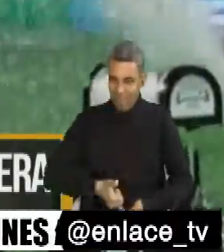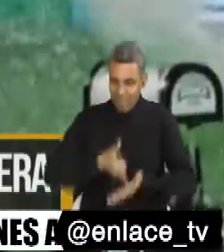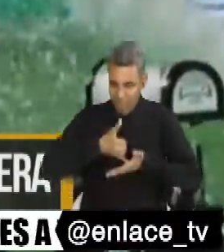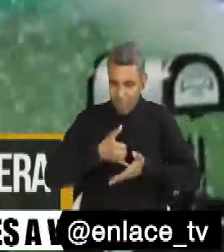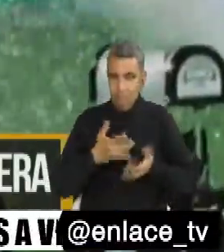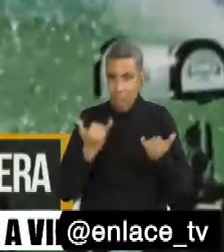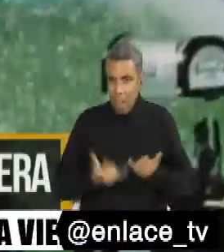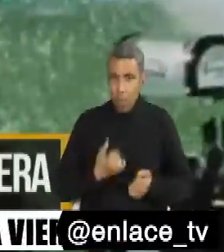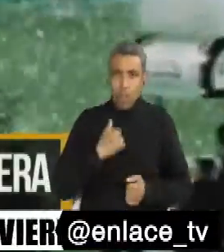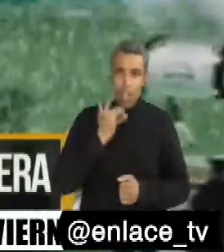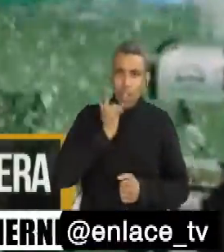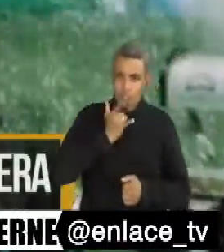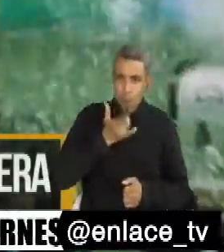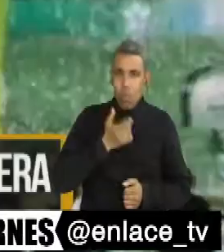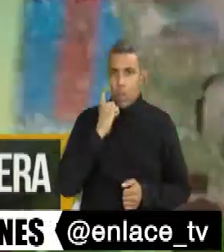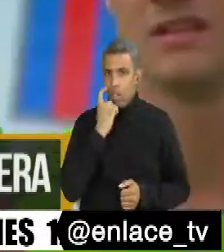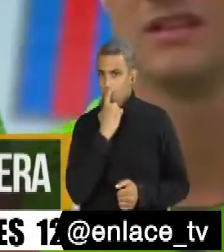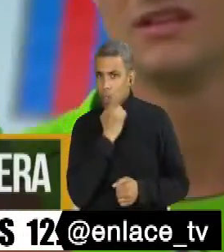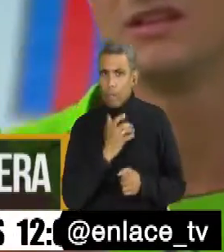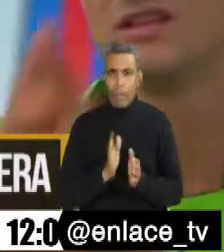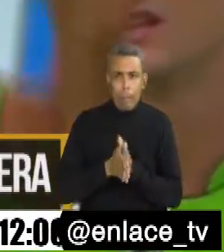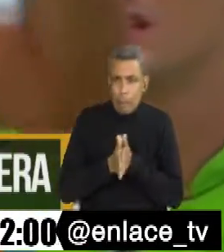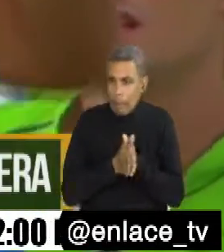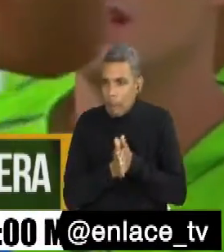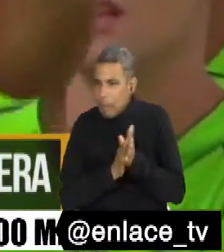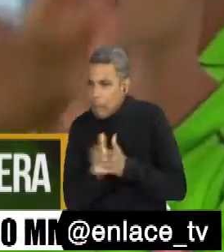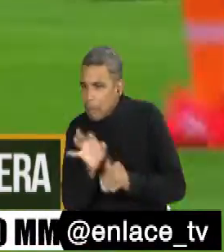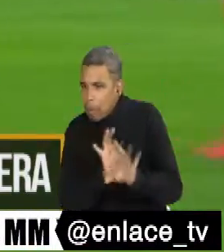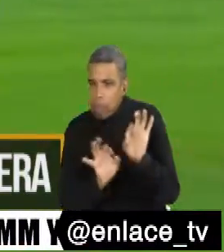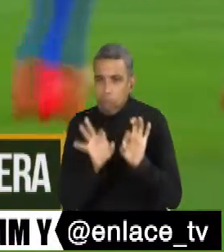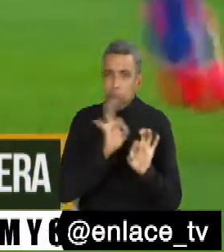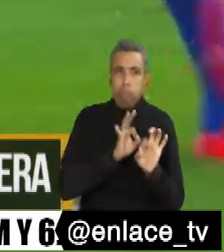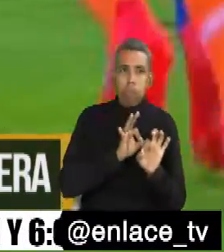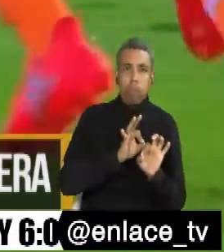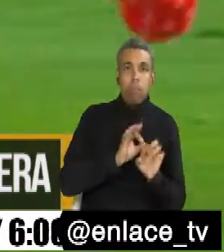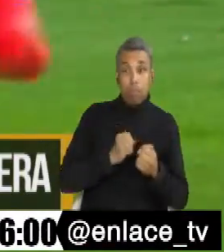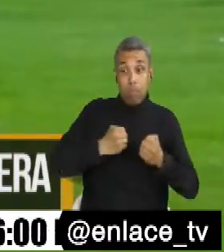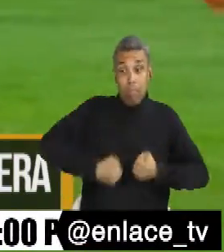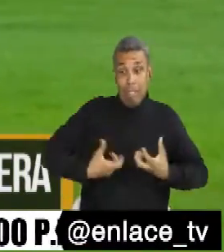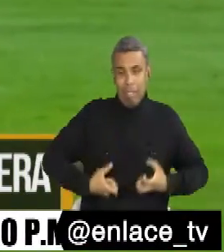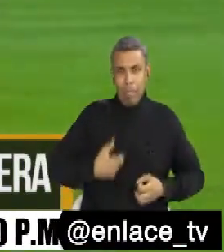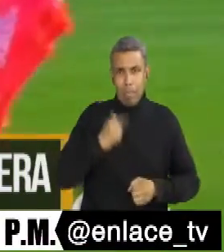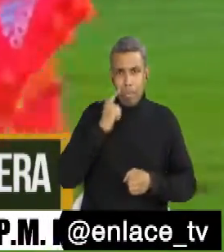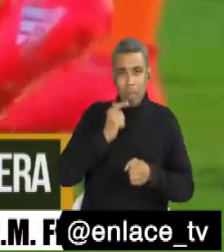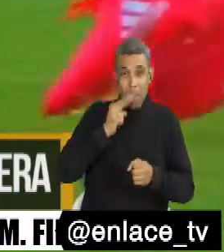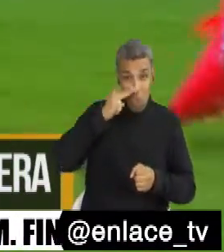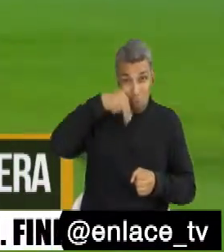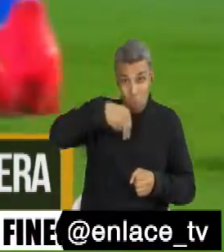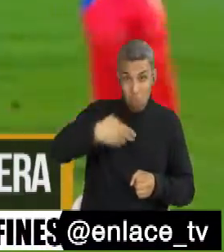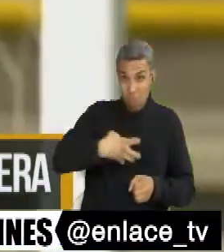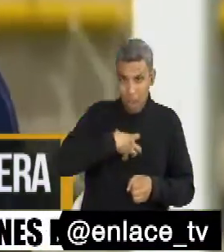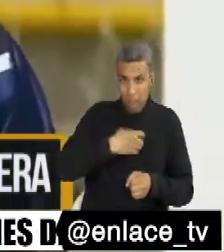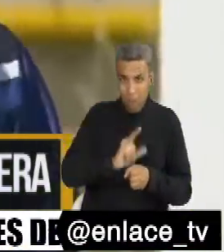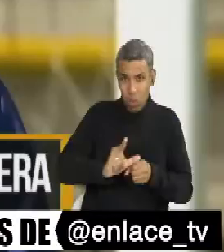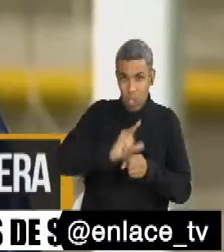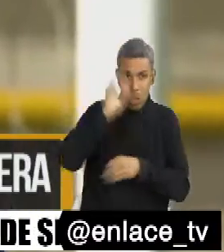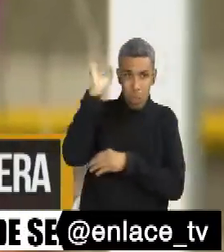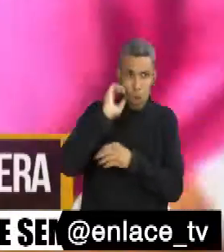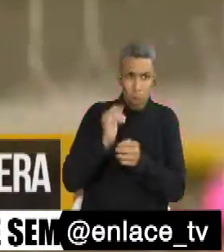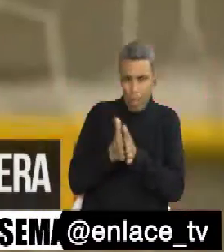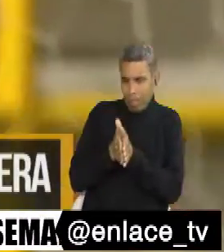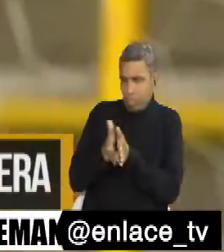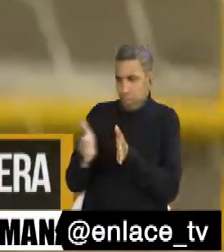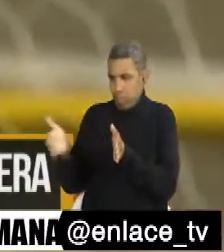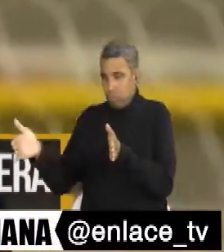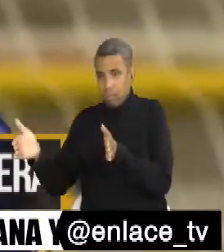fútbol profesional colombiano ya están haciendo sus movimientos para tener las mejores plantillas para el segundo semestre. El club aurinegro, que por